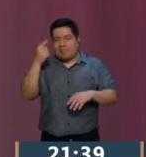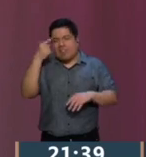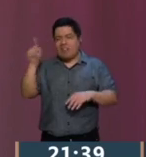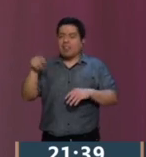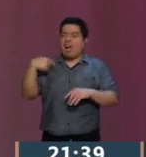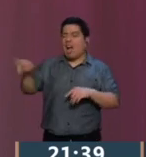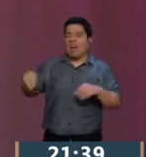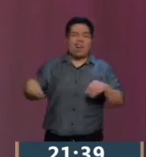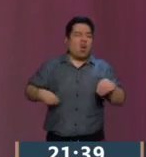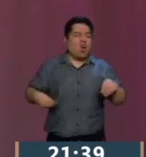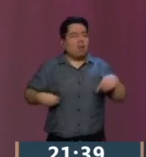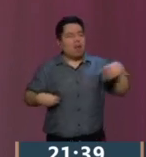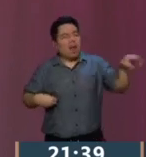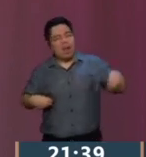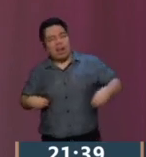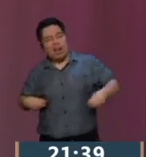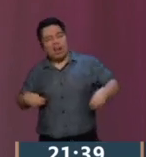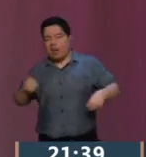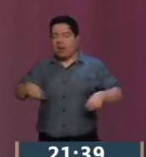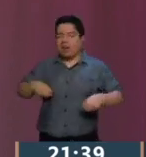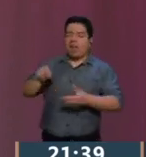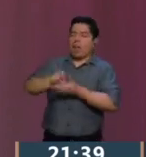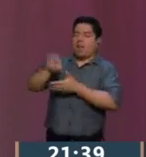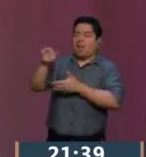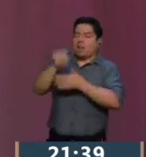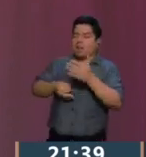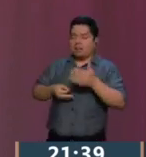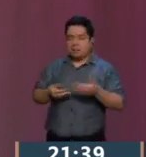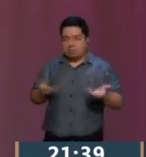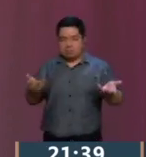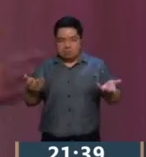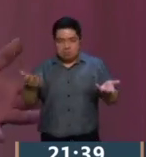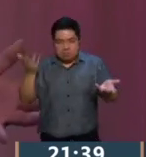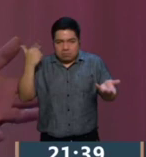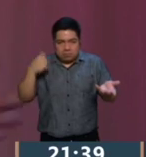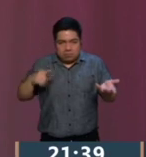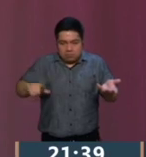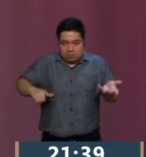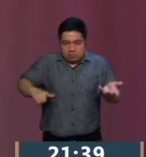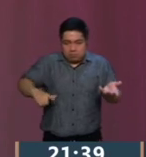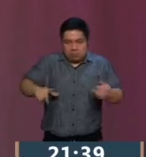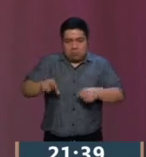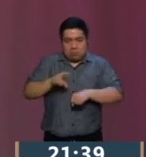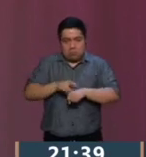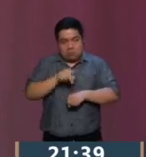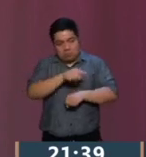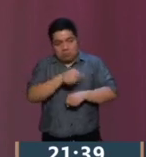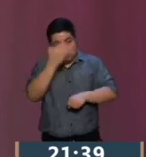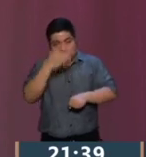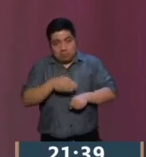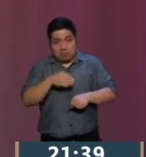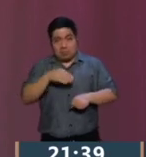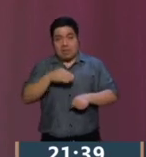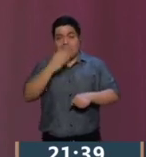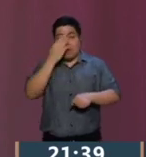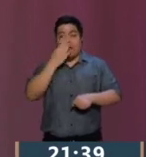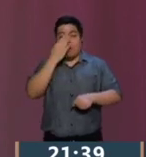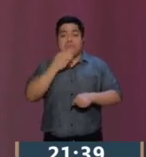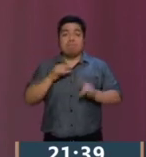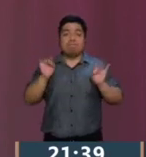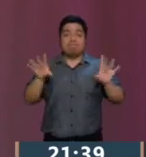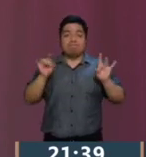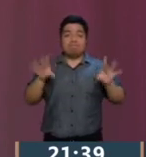la culpa a Morena y que la inversión y que no sé qué. Es una cosa que ocurrió en los gobiernos anteriores, en el gobierno de Mancera. Pues